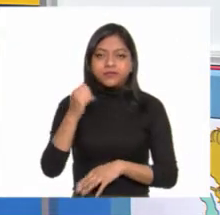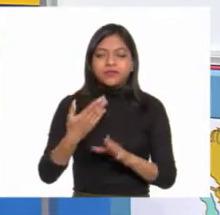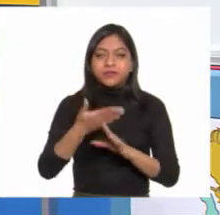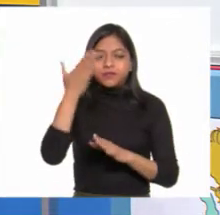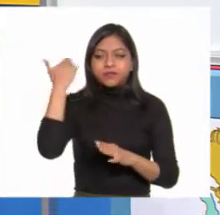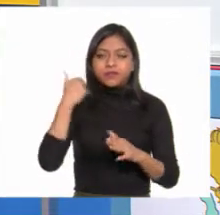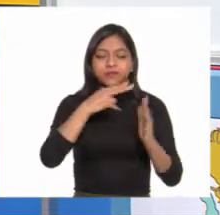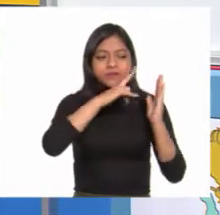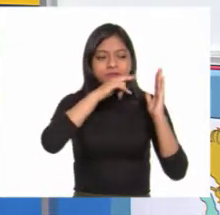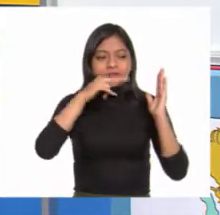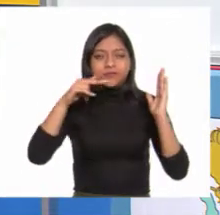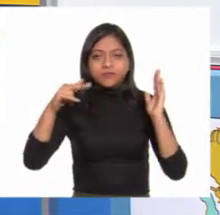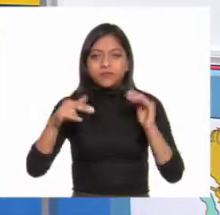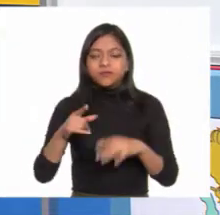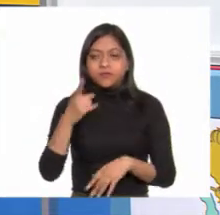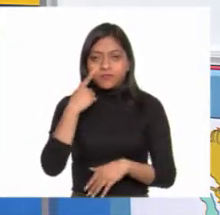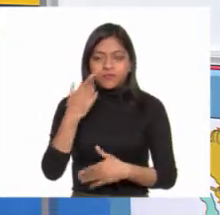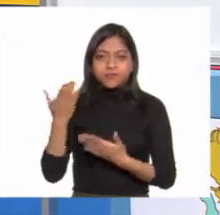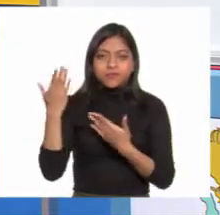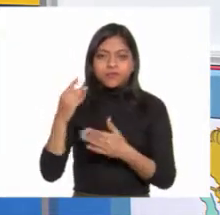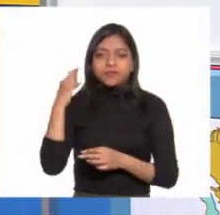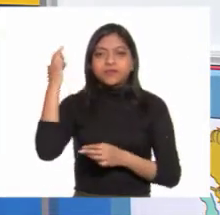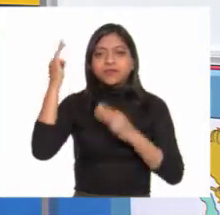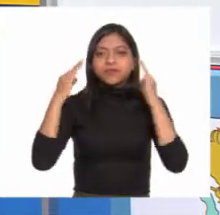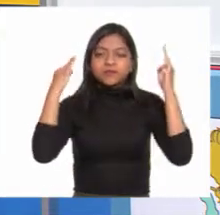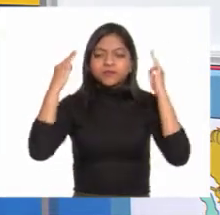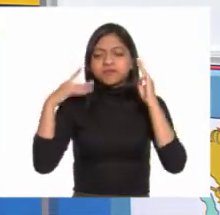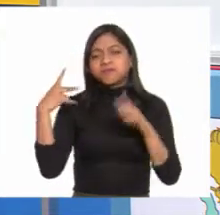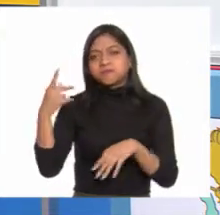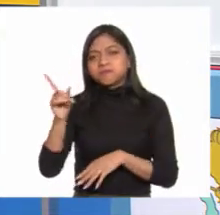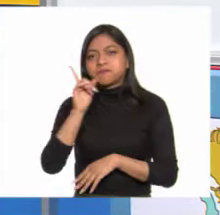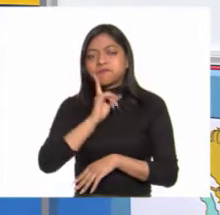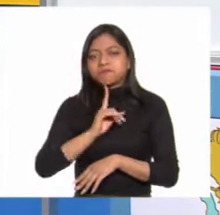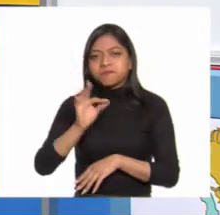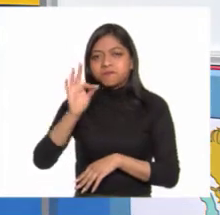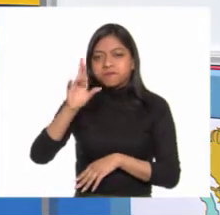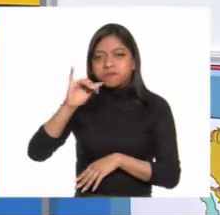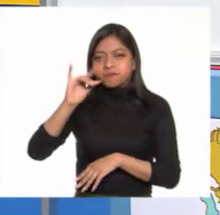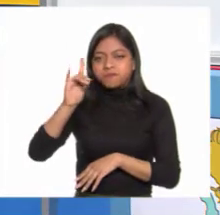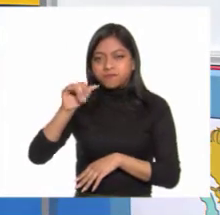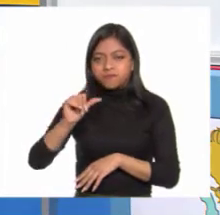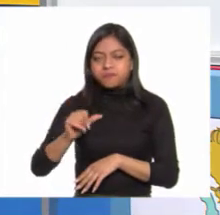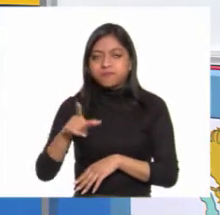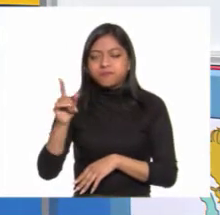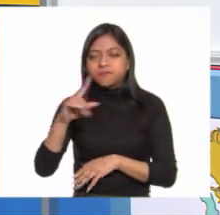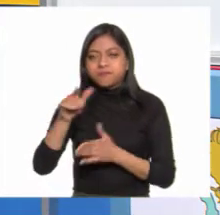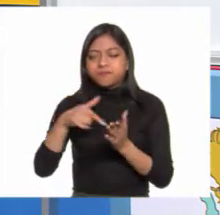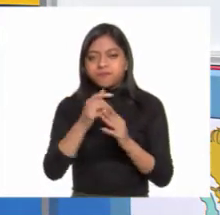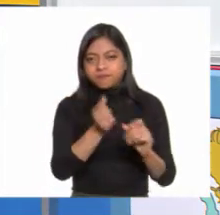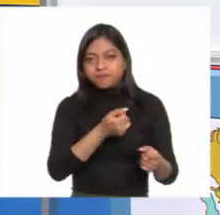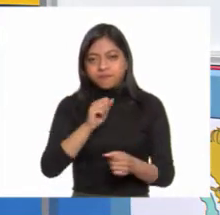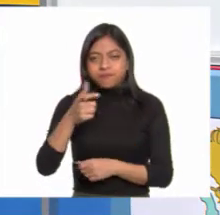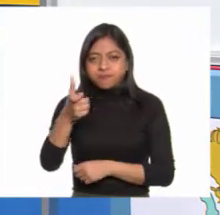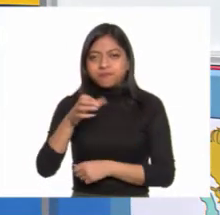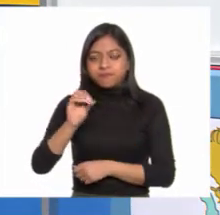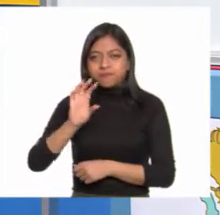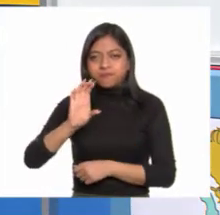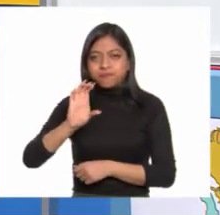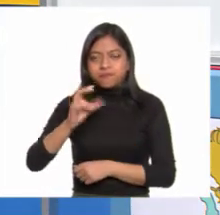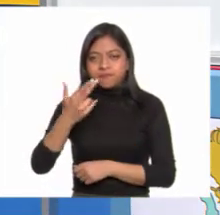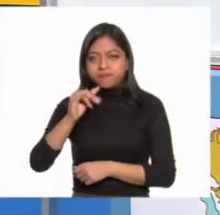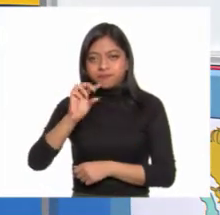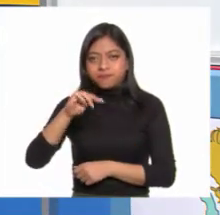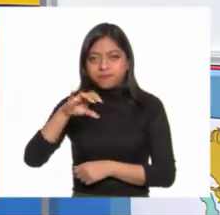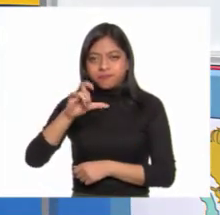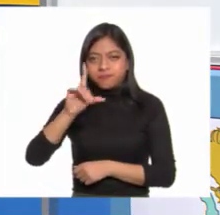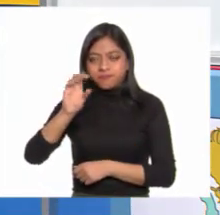Olmedo Patiño y lo pueden ver en el museo del mismo nombre que se encuentra en Xochimilco, sí, en la Ciudad de México. Por favor, vamos